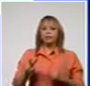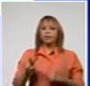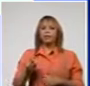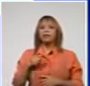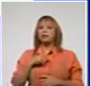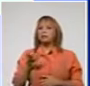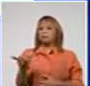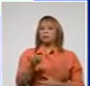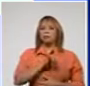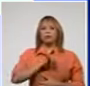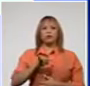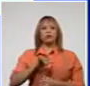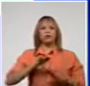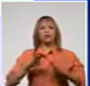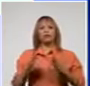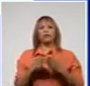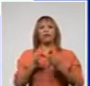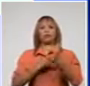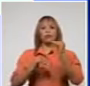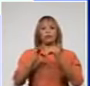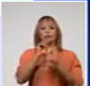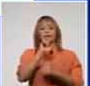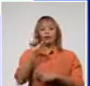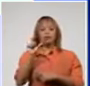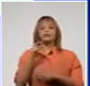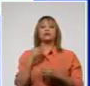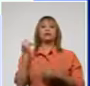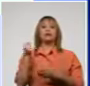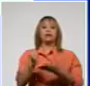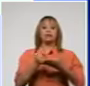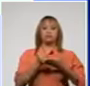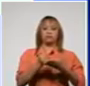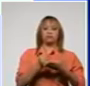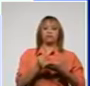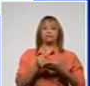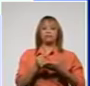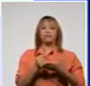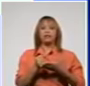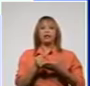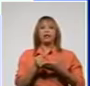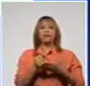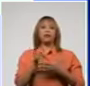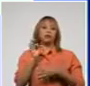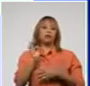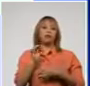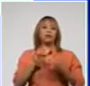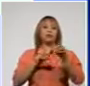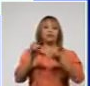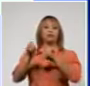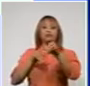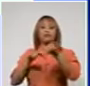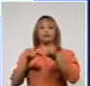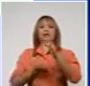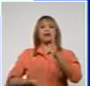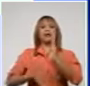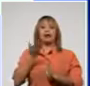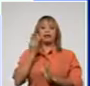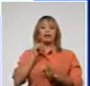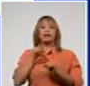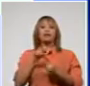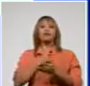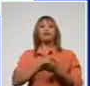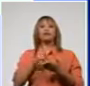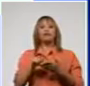todos los ministerios intervienen, pero realmente la dispersión es muy alta y es lo que